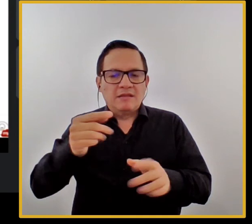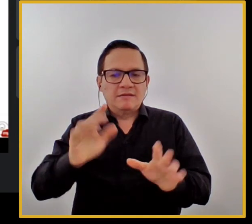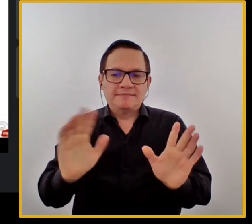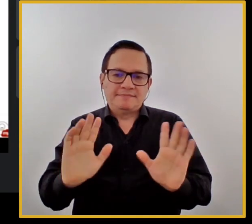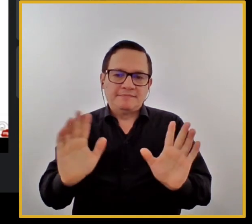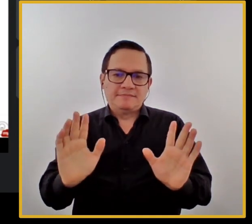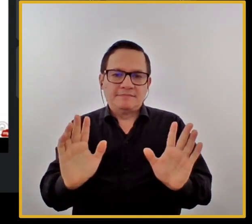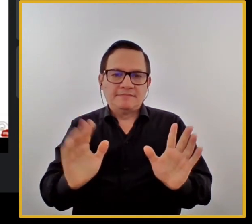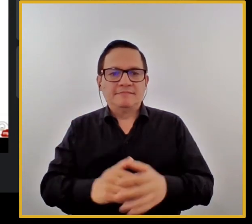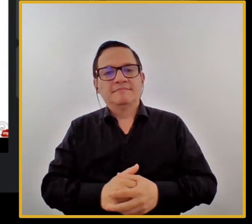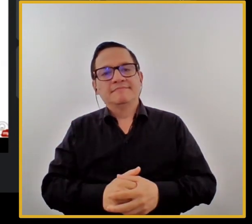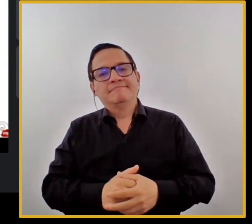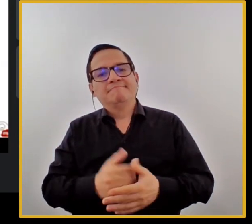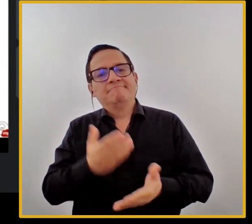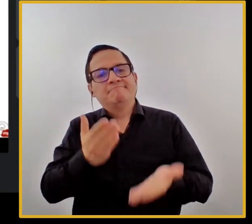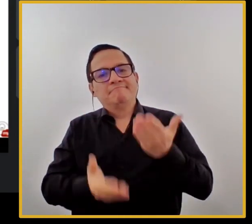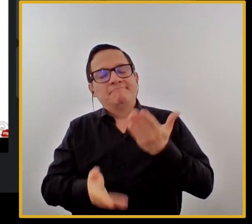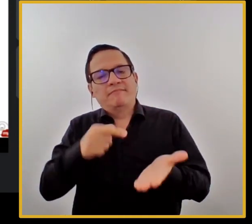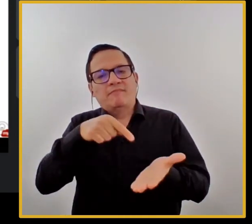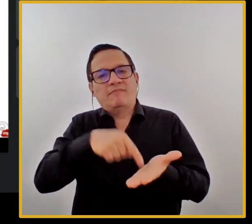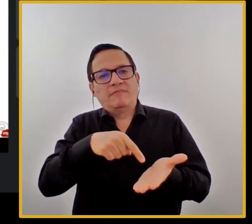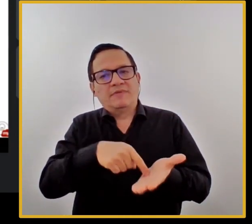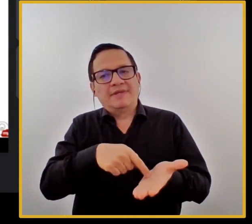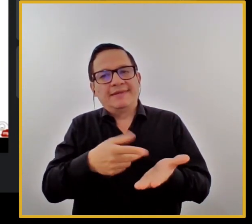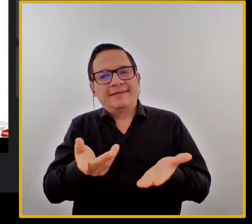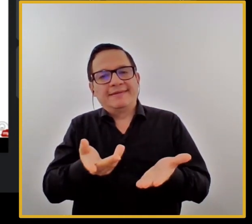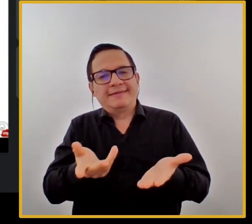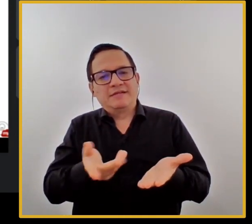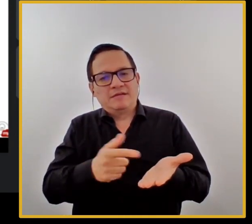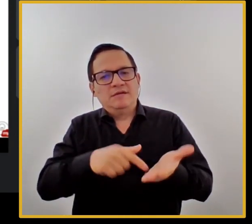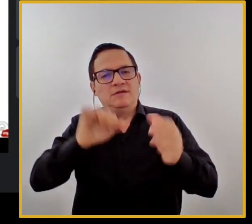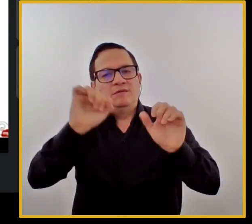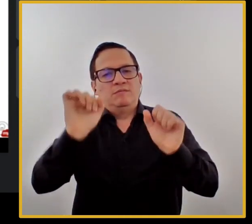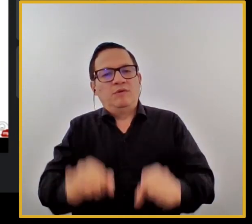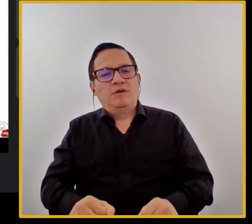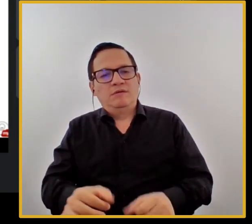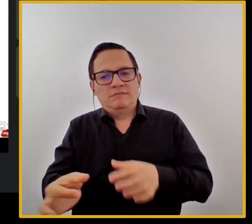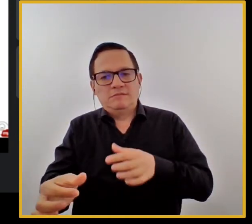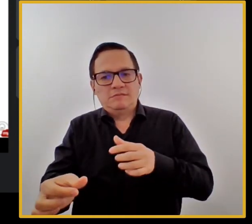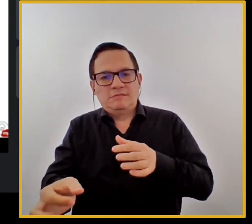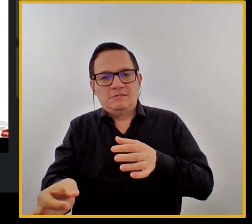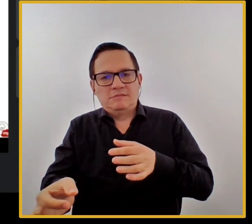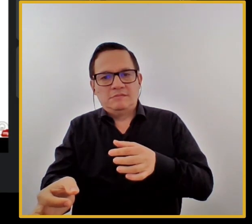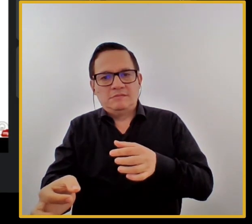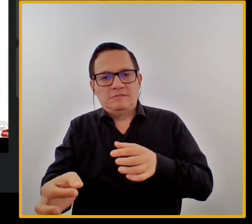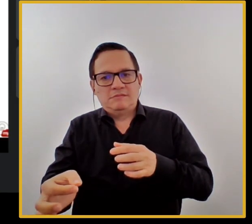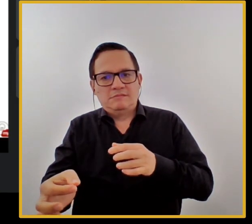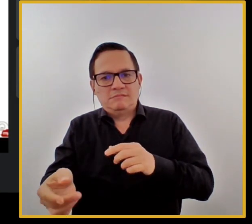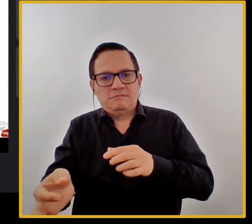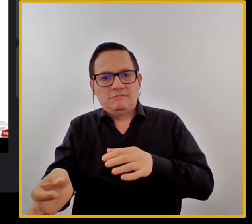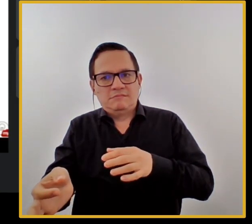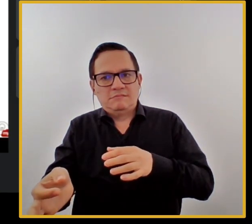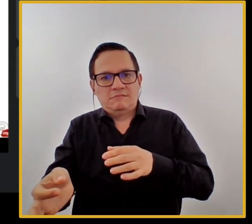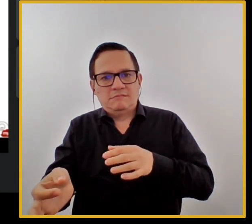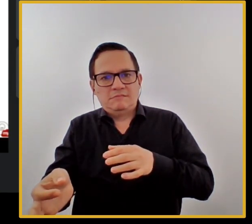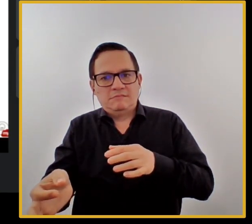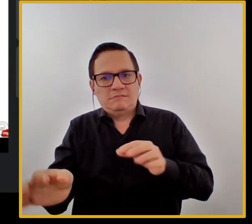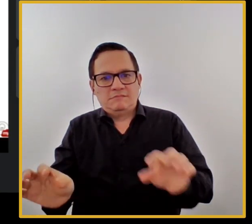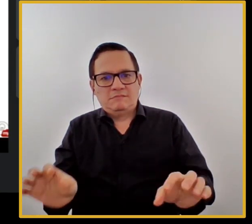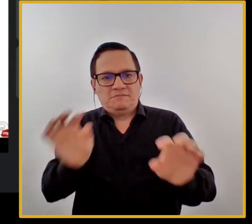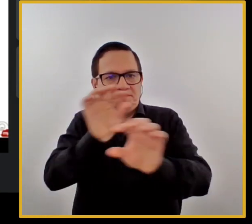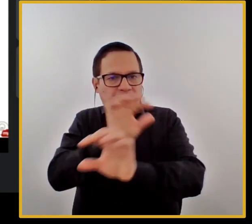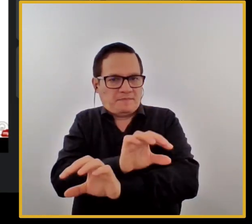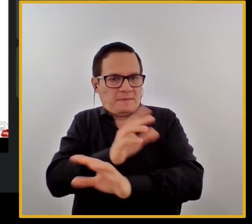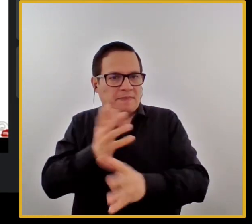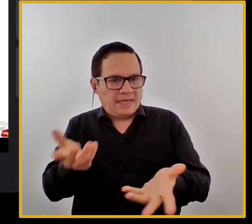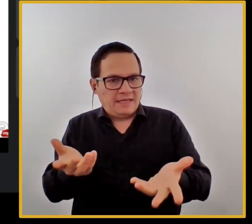¿cierto? Allí yo puedo invertir, ¿cierto? Esto me